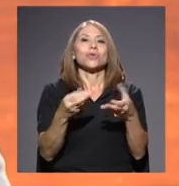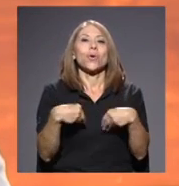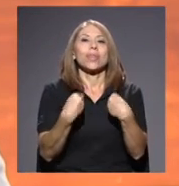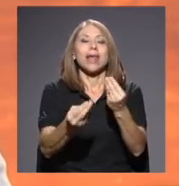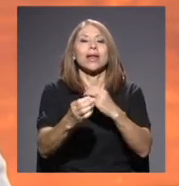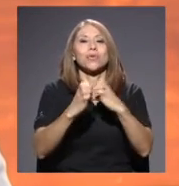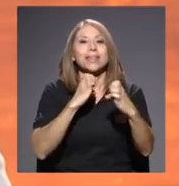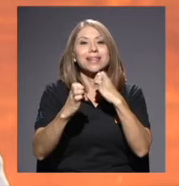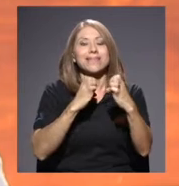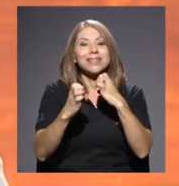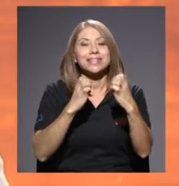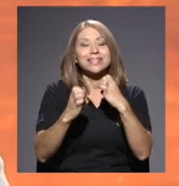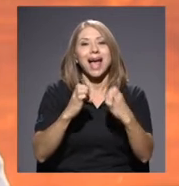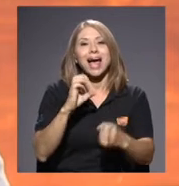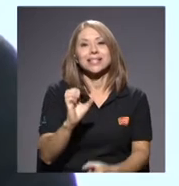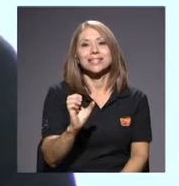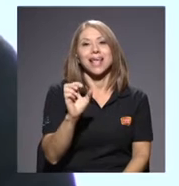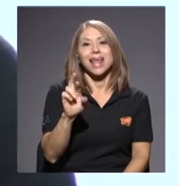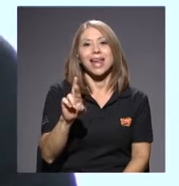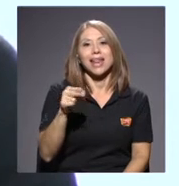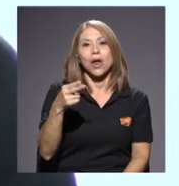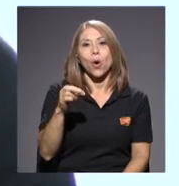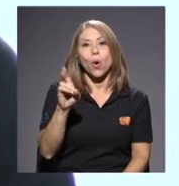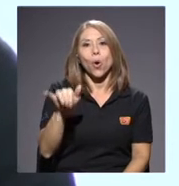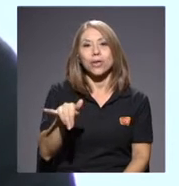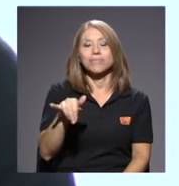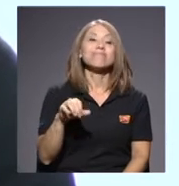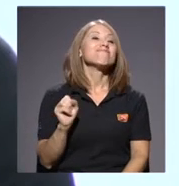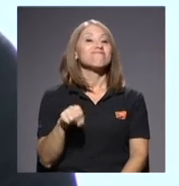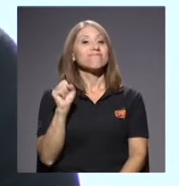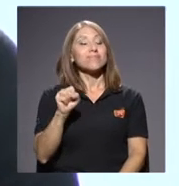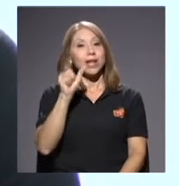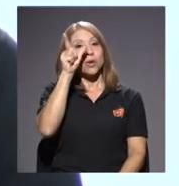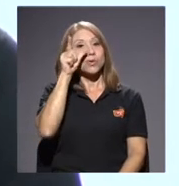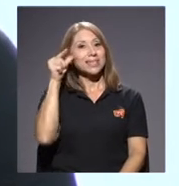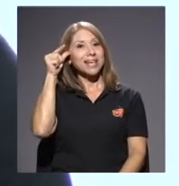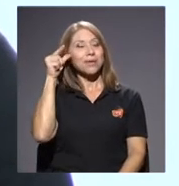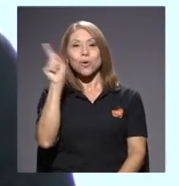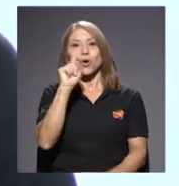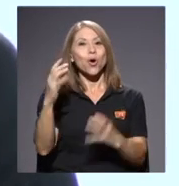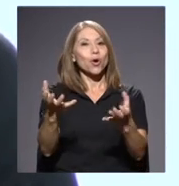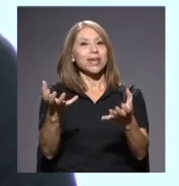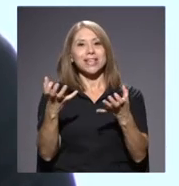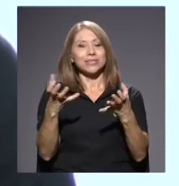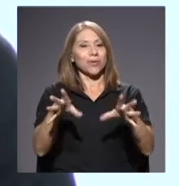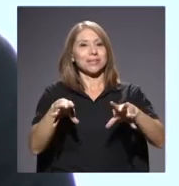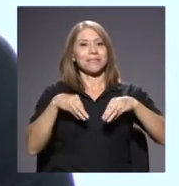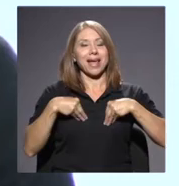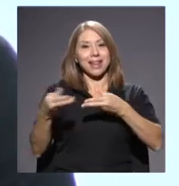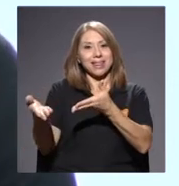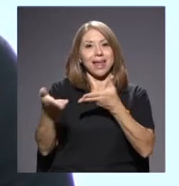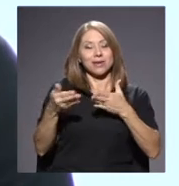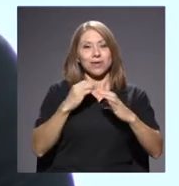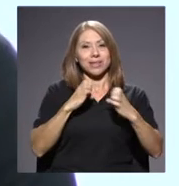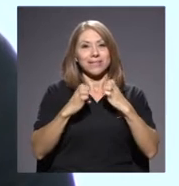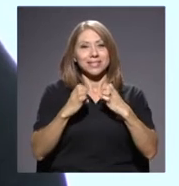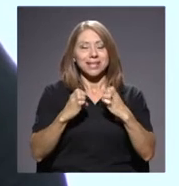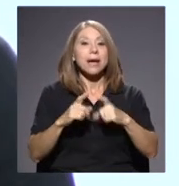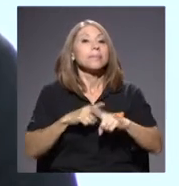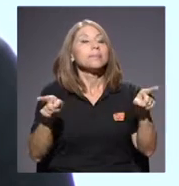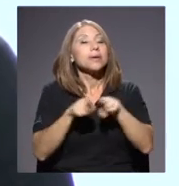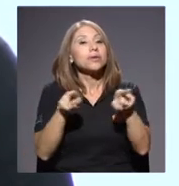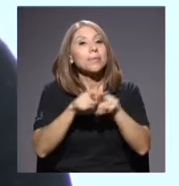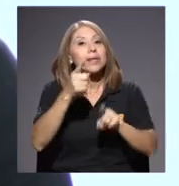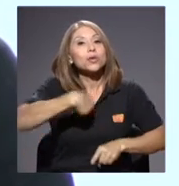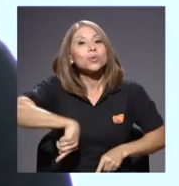a Cereoy, recuerdo. Sí, don Luis Guillermo nunca quiso darnos una entrevista, pero más allá de eso, también logramos como ciudadanos y